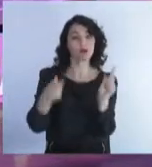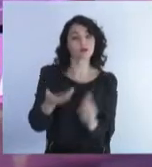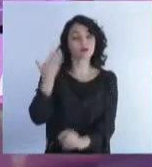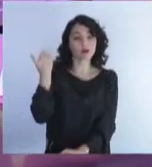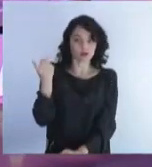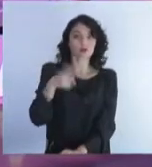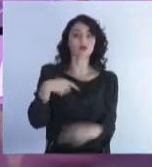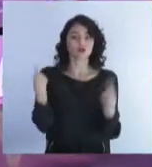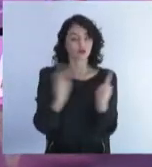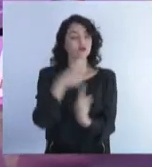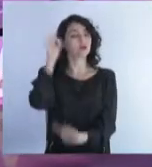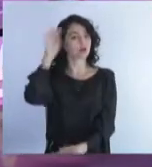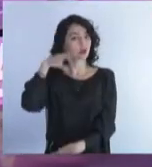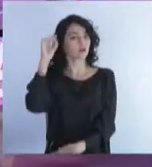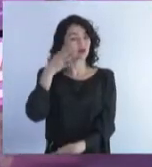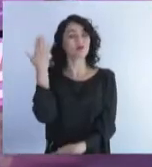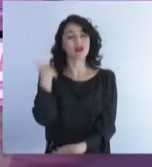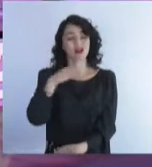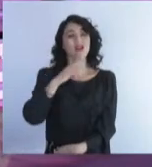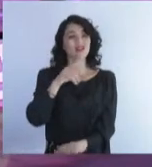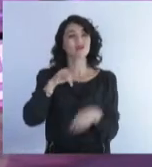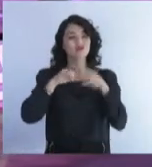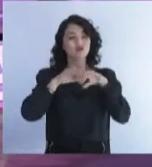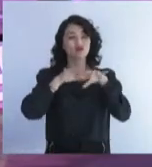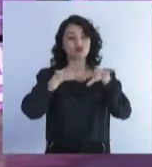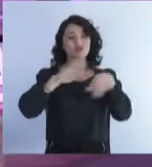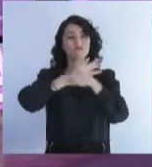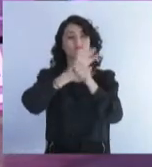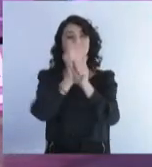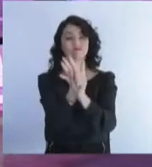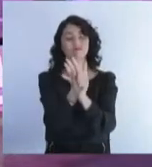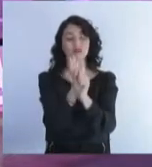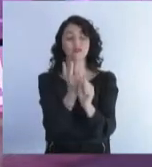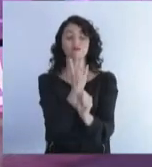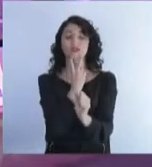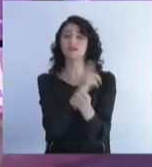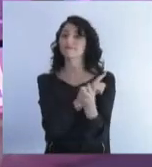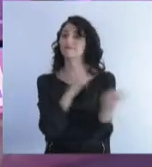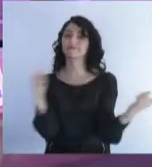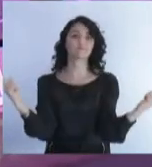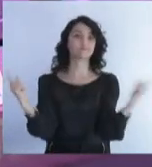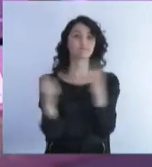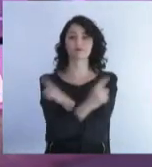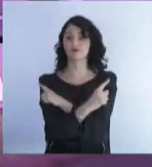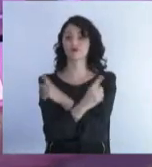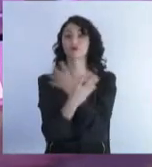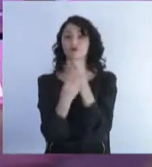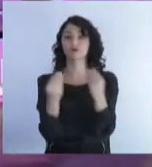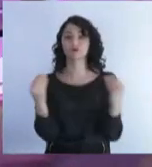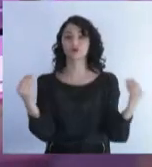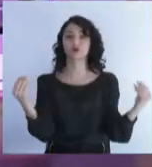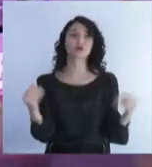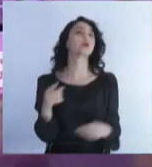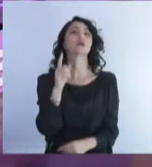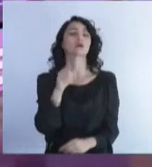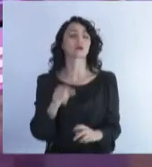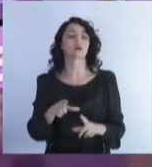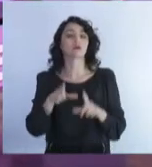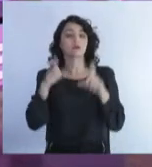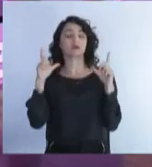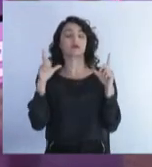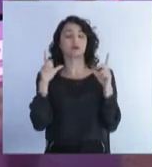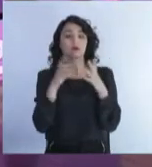así, un virus nos obligó a cambiar radicalmente nuestra vida. Se cree que uno de los grandes impactos que vamos a